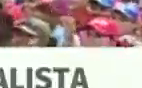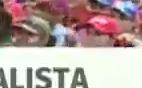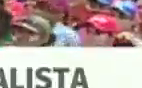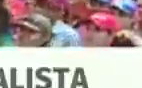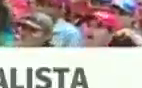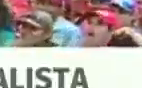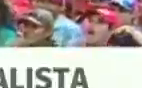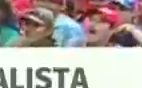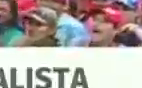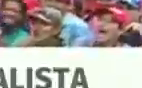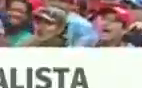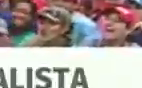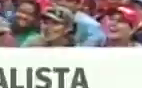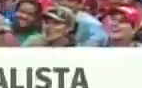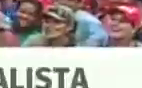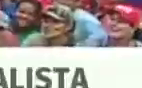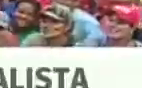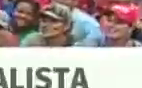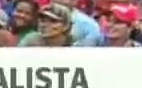Ganamos. Listo.